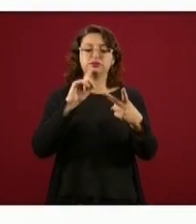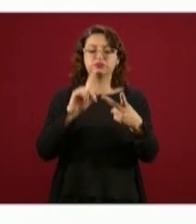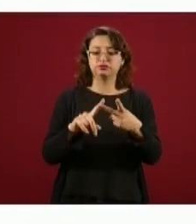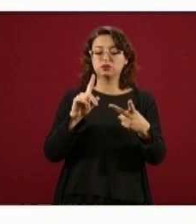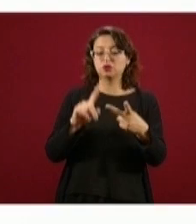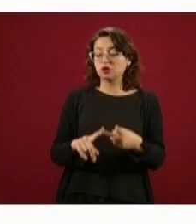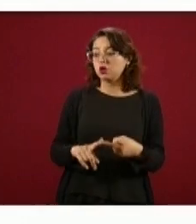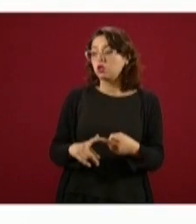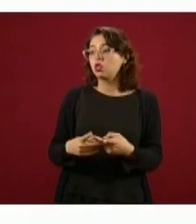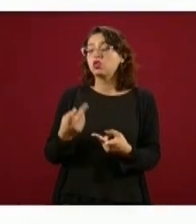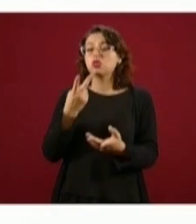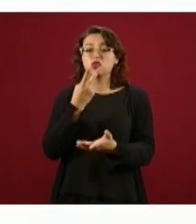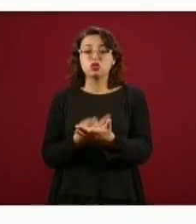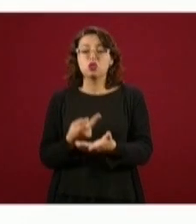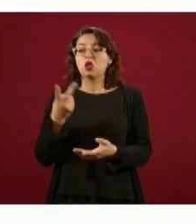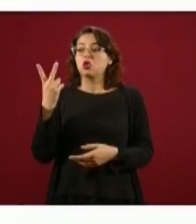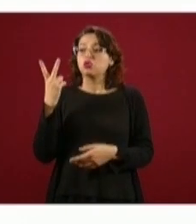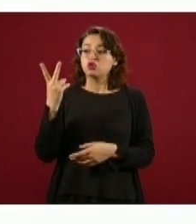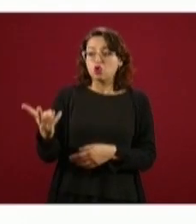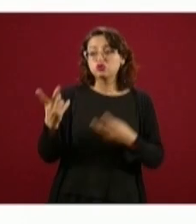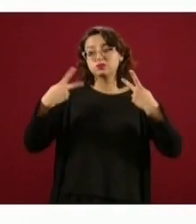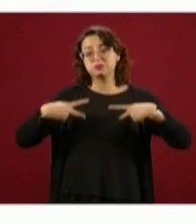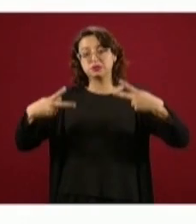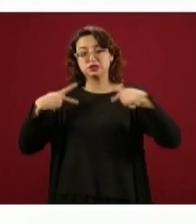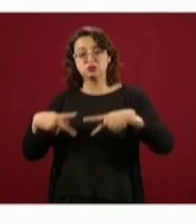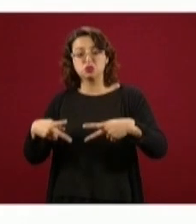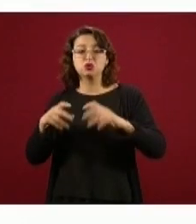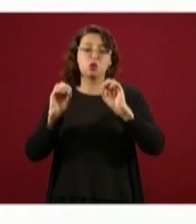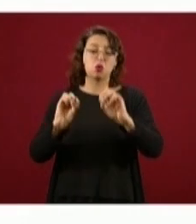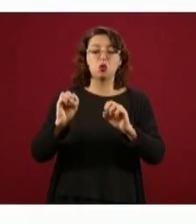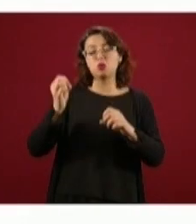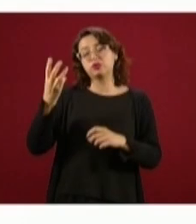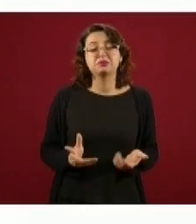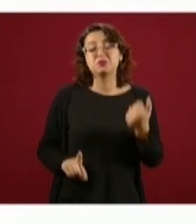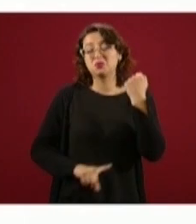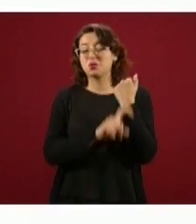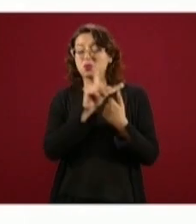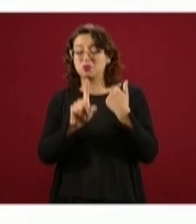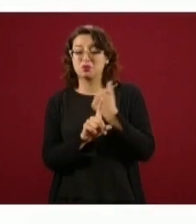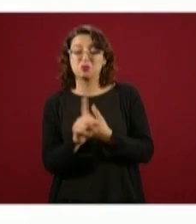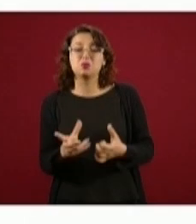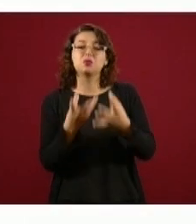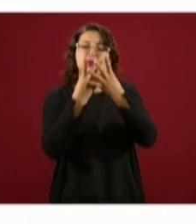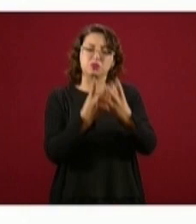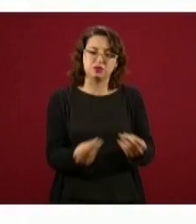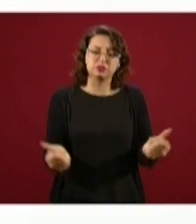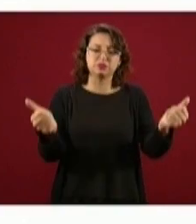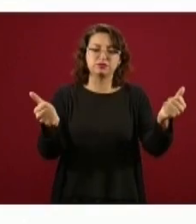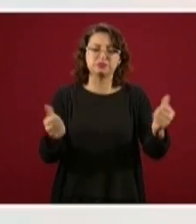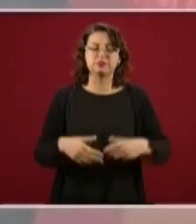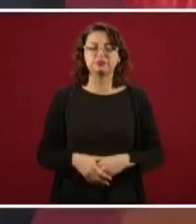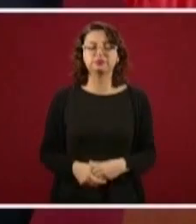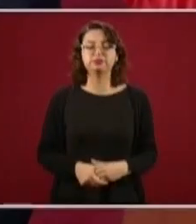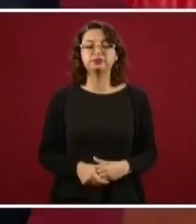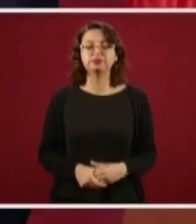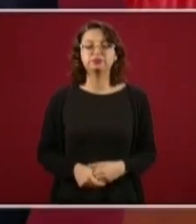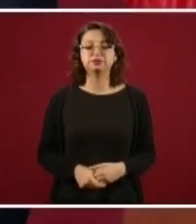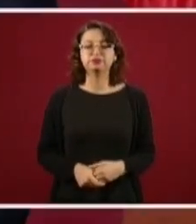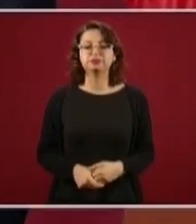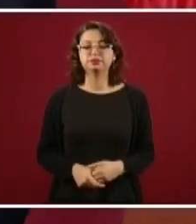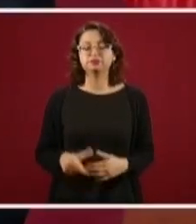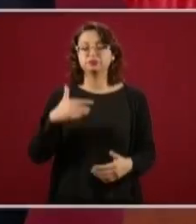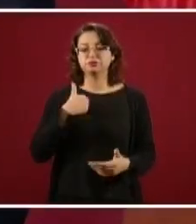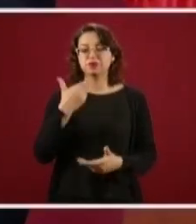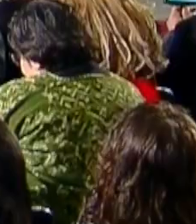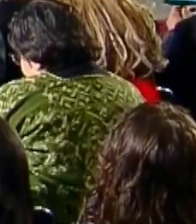transporte por parte de la secretaría de la defensa nacional el director general de banobras jorge mendoza informó que luego de